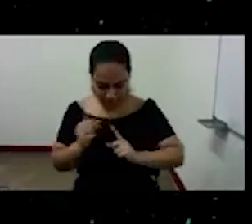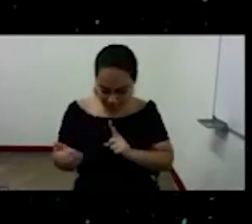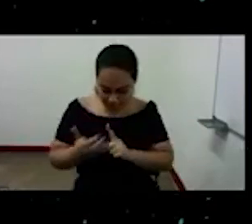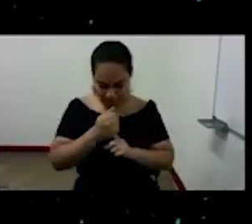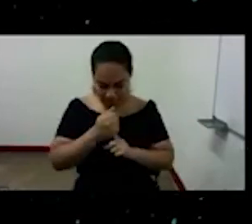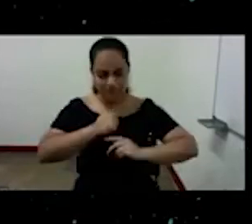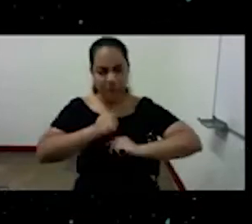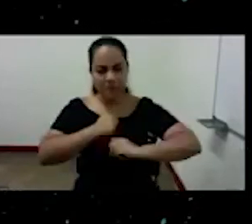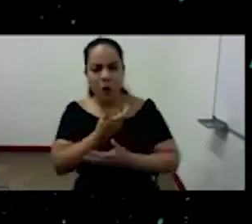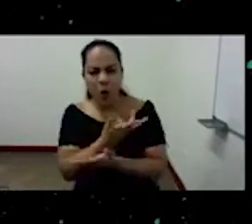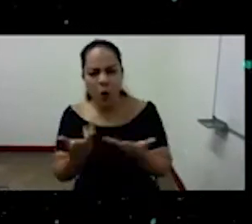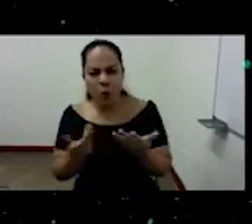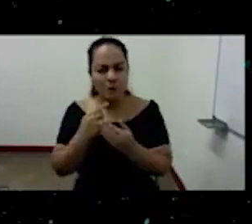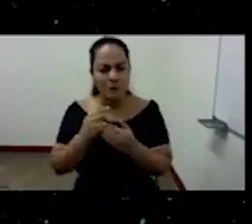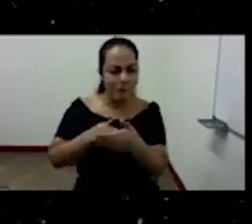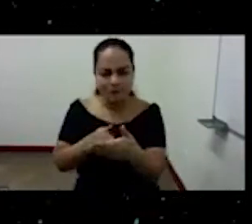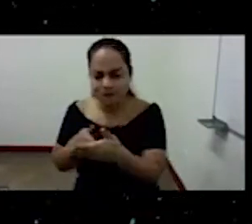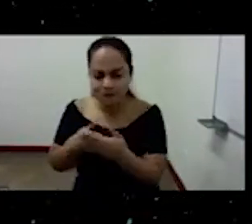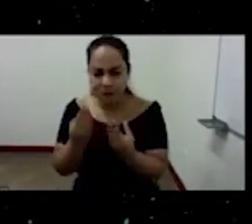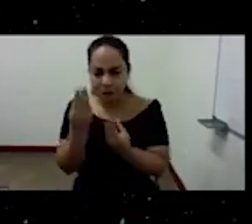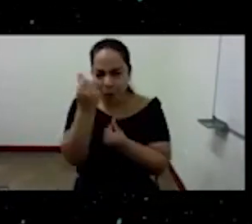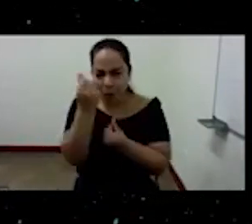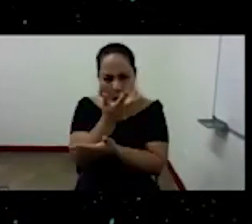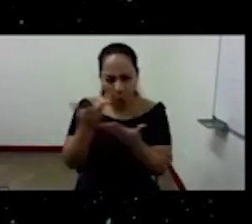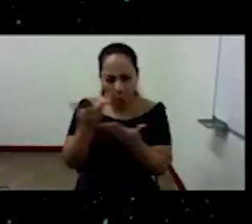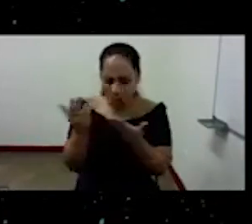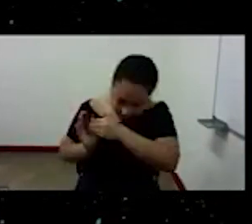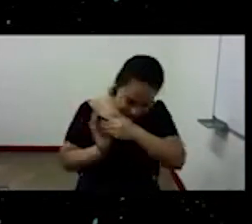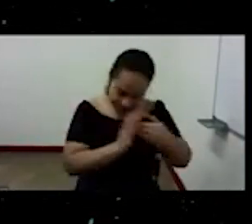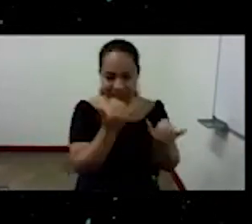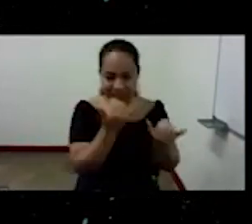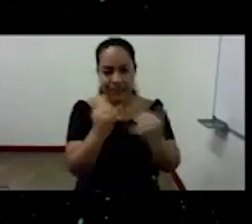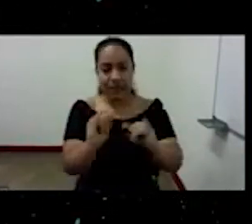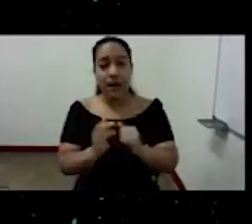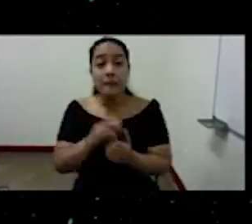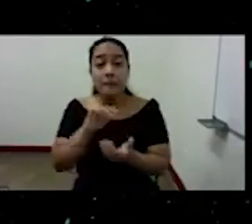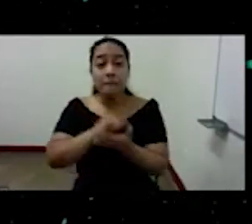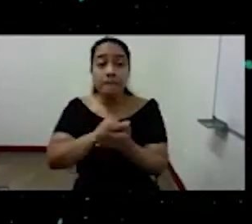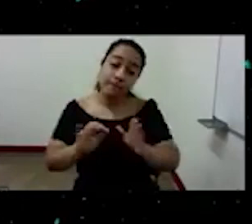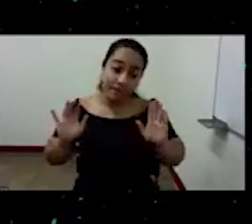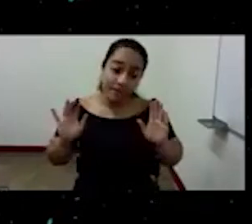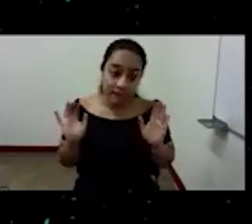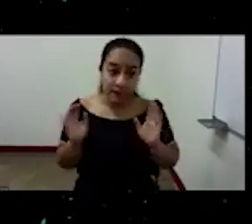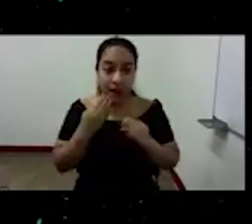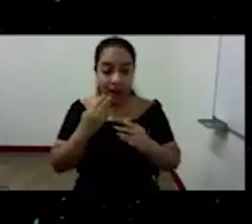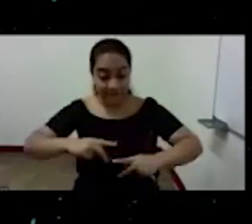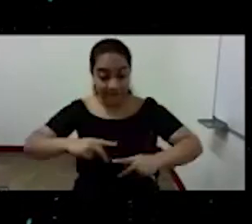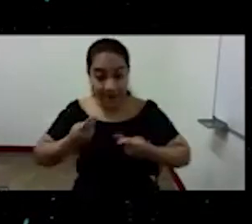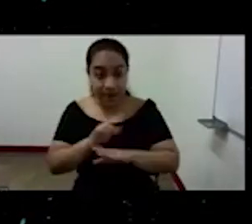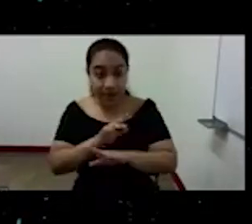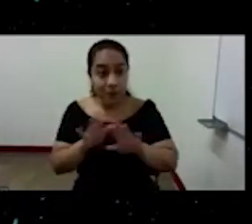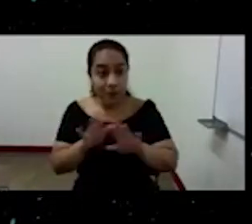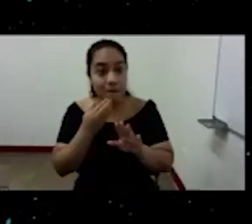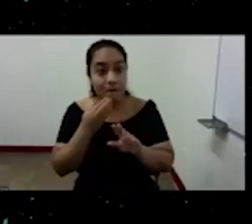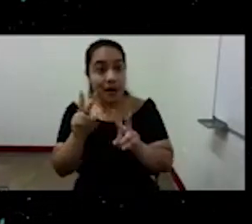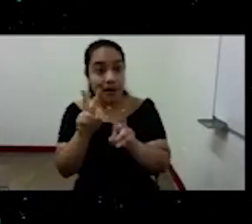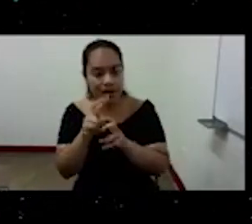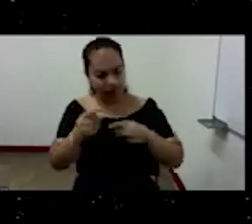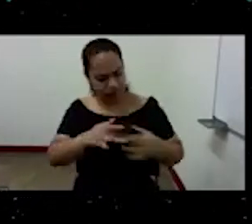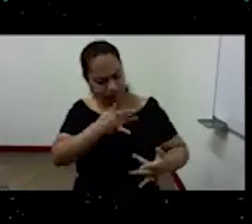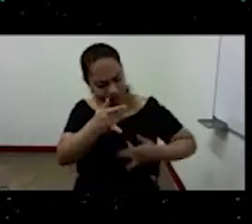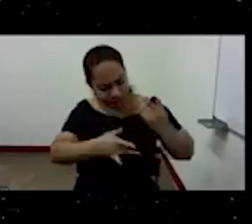ningún tipo de restricción moral o religiosa. Después de todo, la vida no es más que una serie de